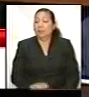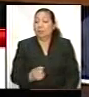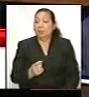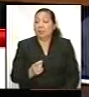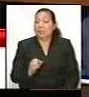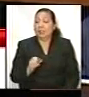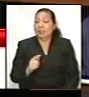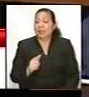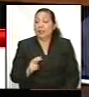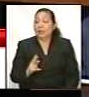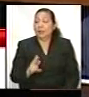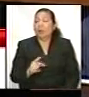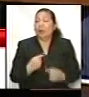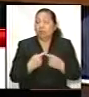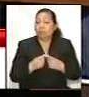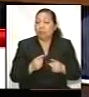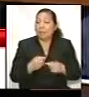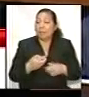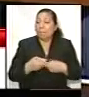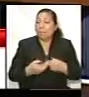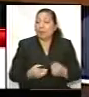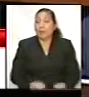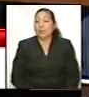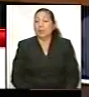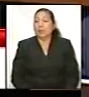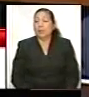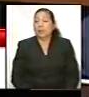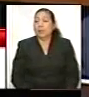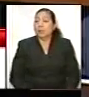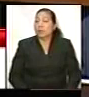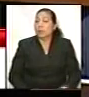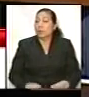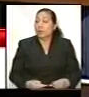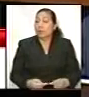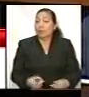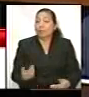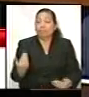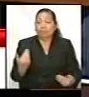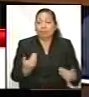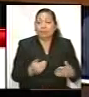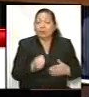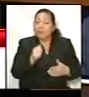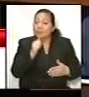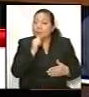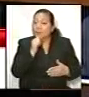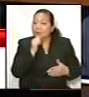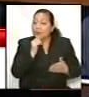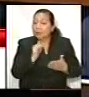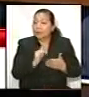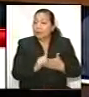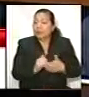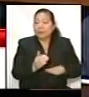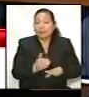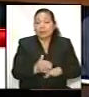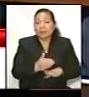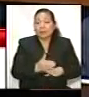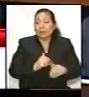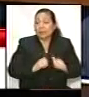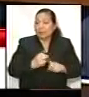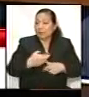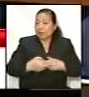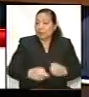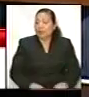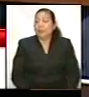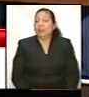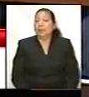MINCETUR en la labor de difundir y promover en el ámbito de sus competencias la inversión privada en el desarrollo de actividades